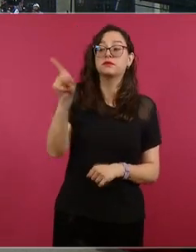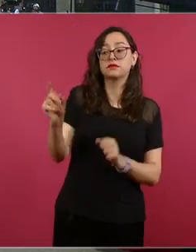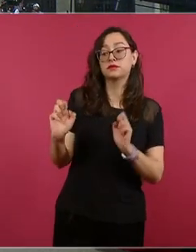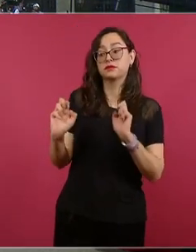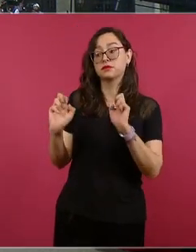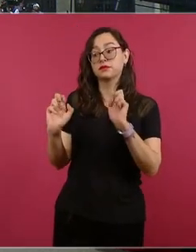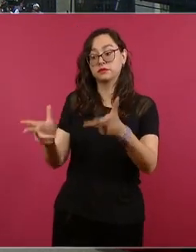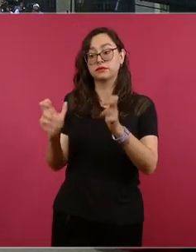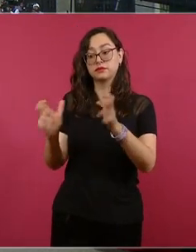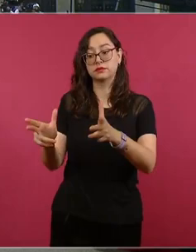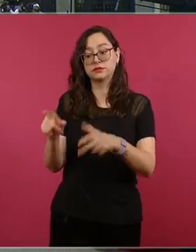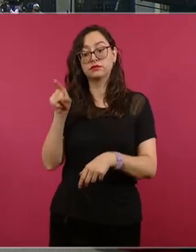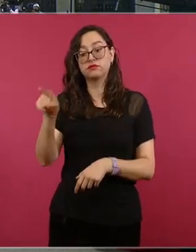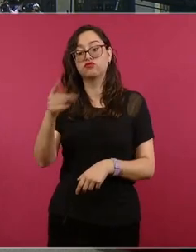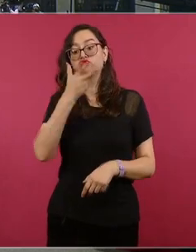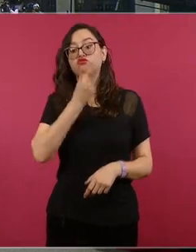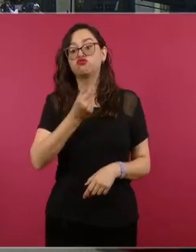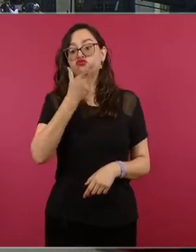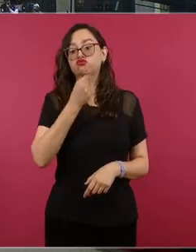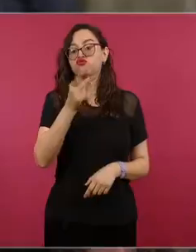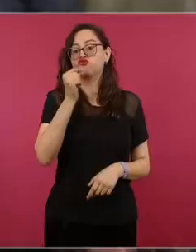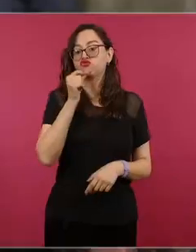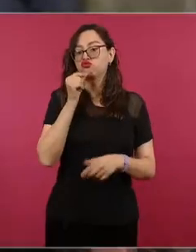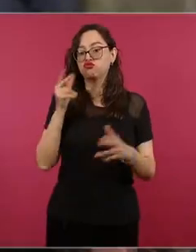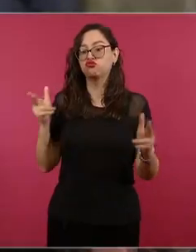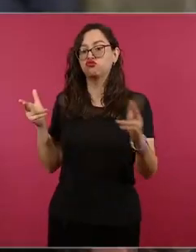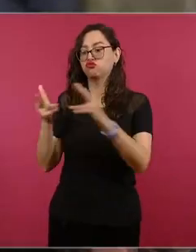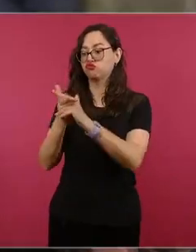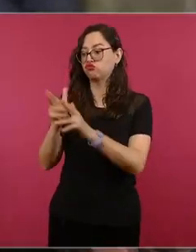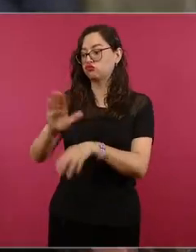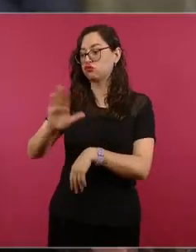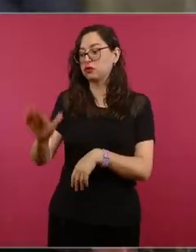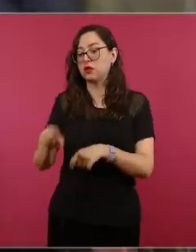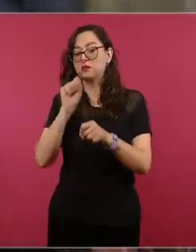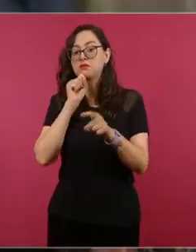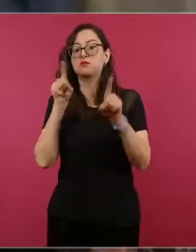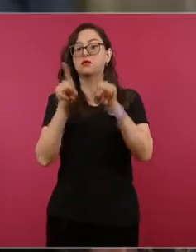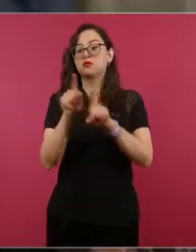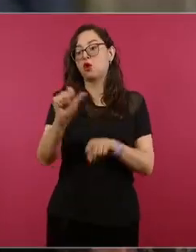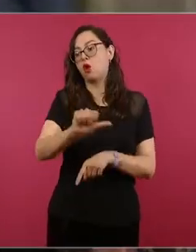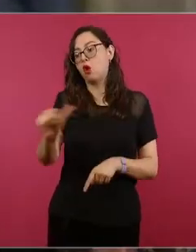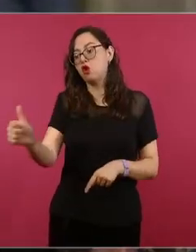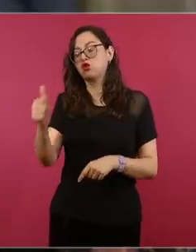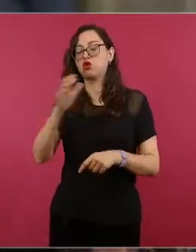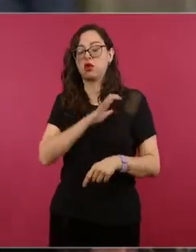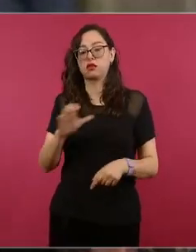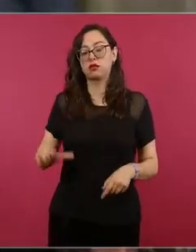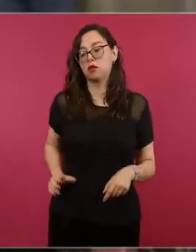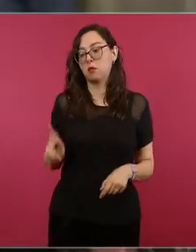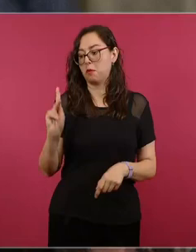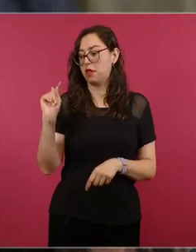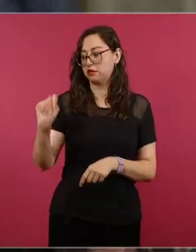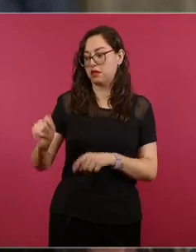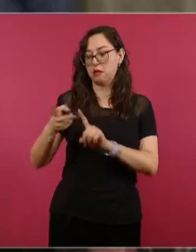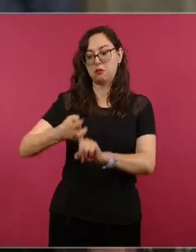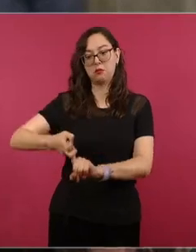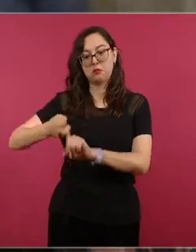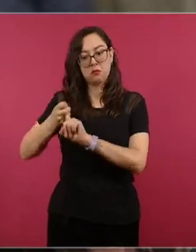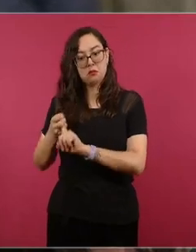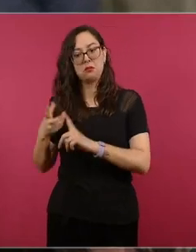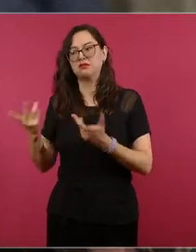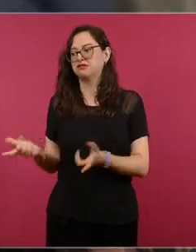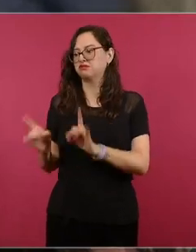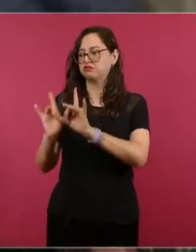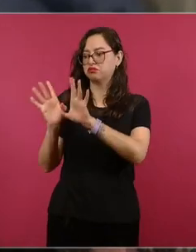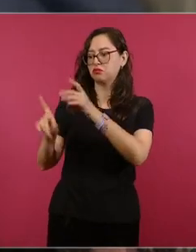estuvo el secuestro del Rey Gutiérrez, candidato del PT, y hubo varios enfrentamientos. La semana pasada hubo un segundo comunicado por